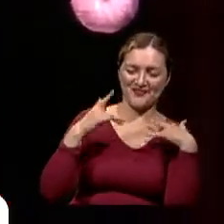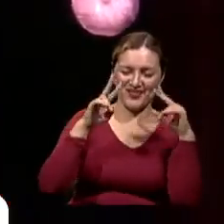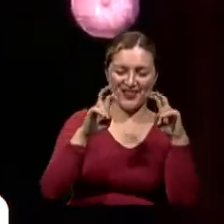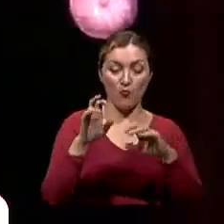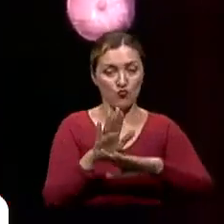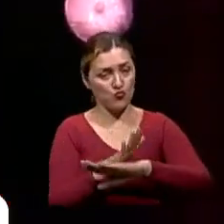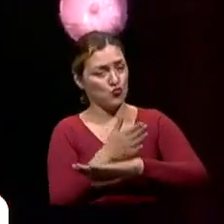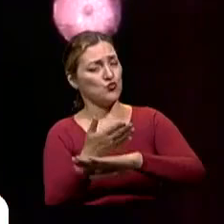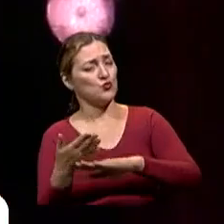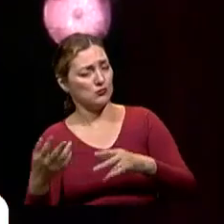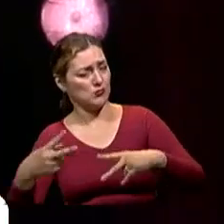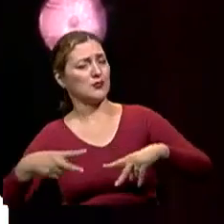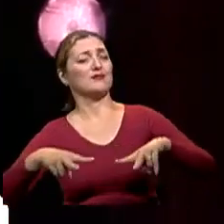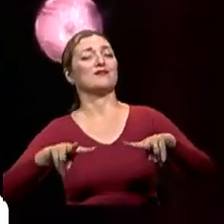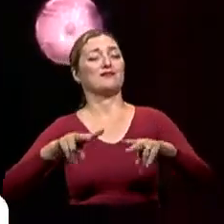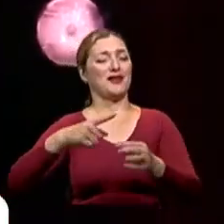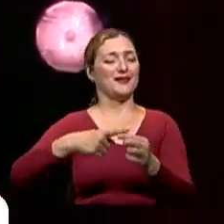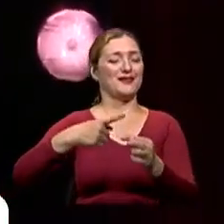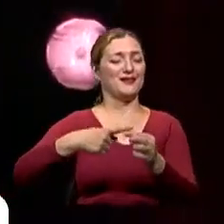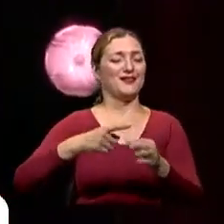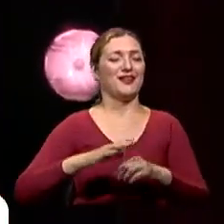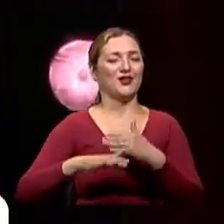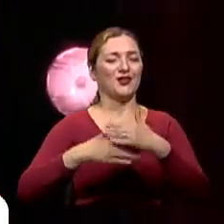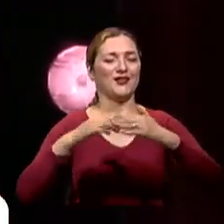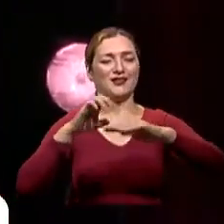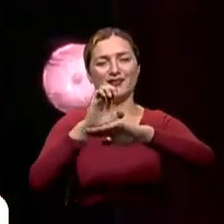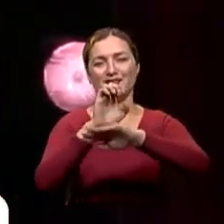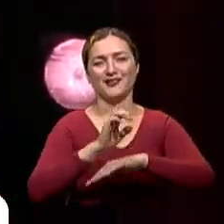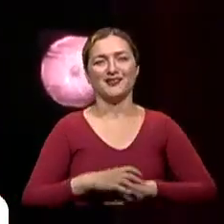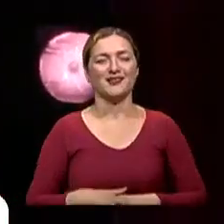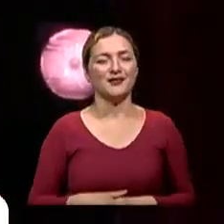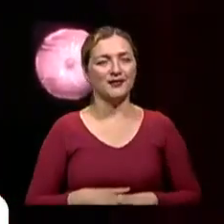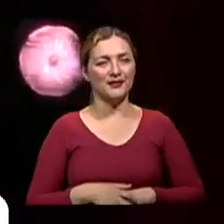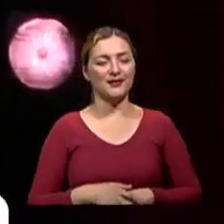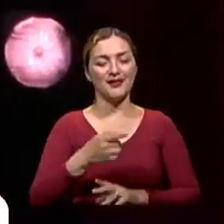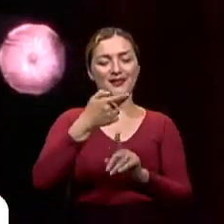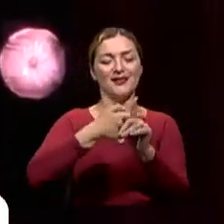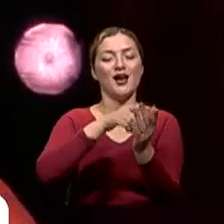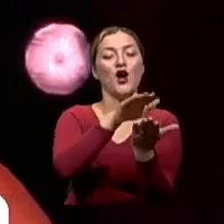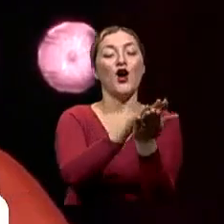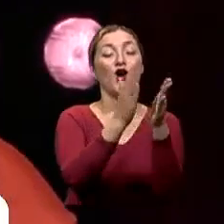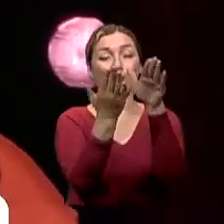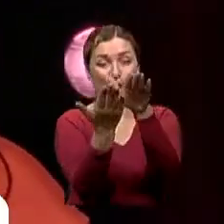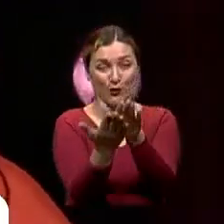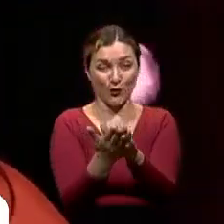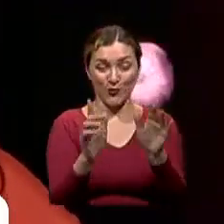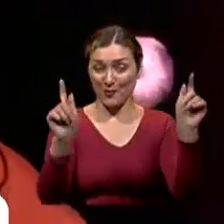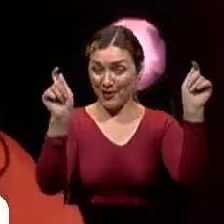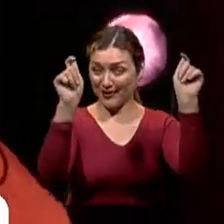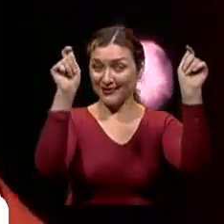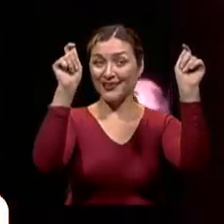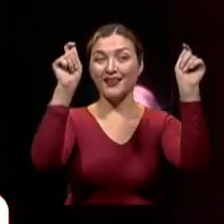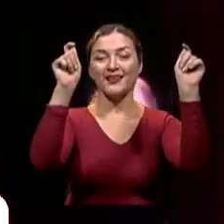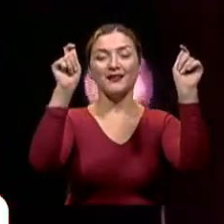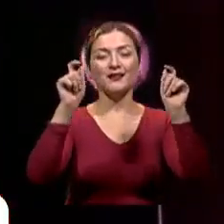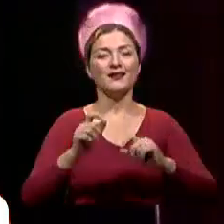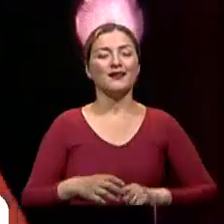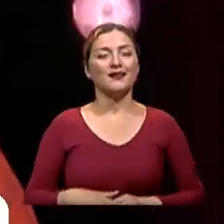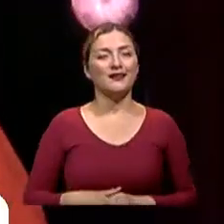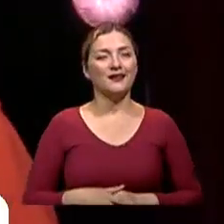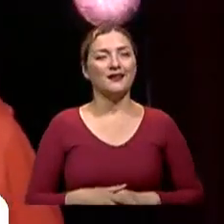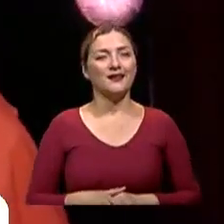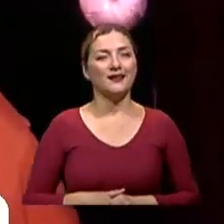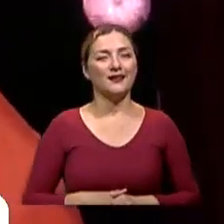artes musicales aquí en Quito y a nivel nacional. En noviembre celebramos